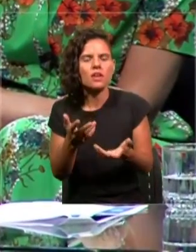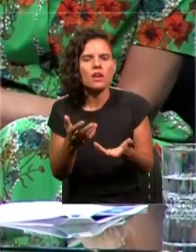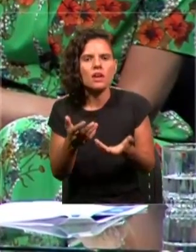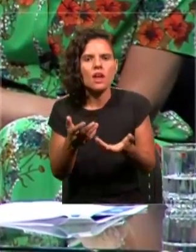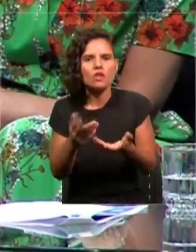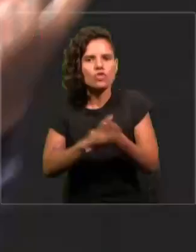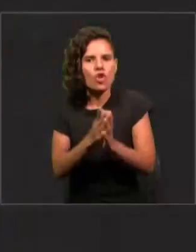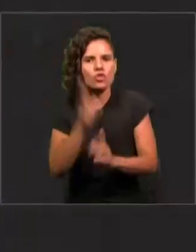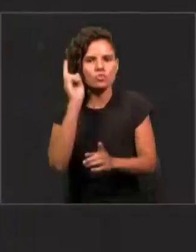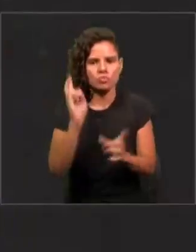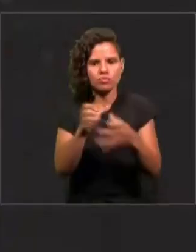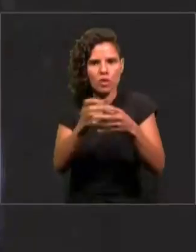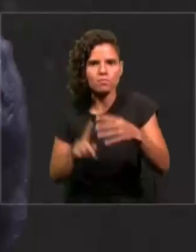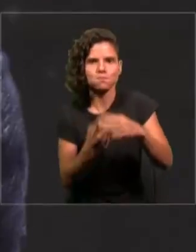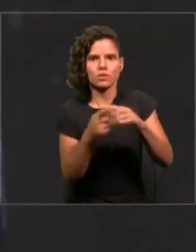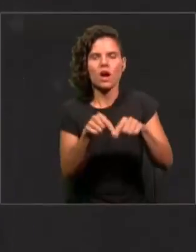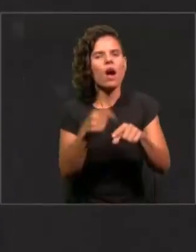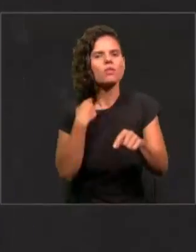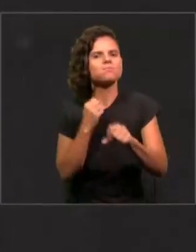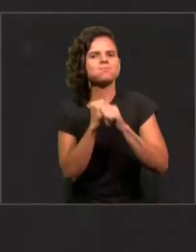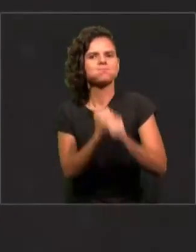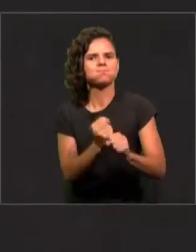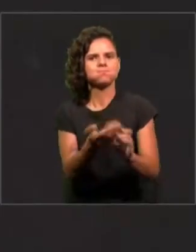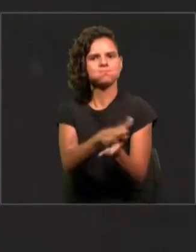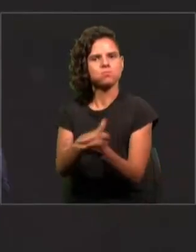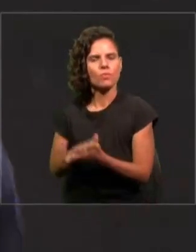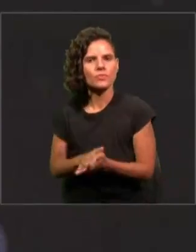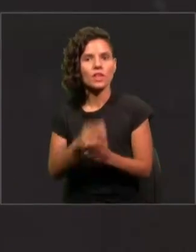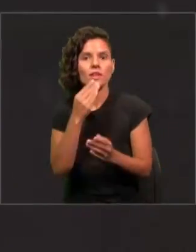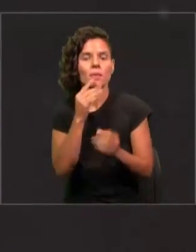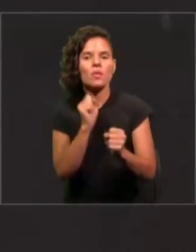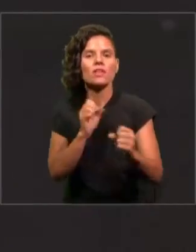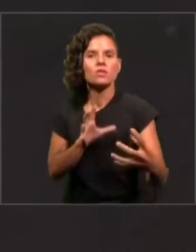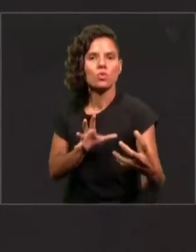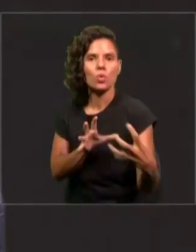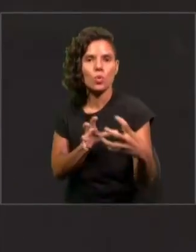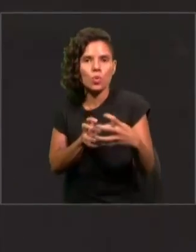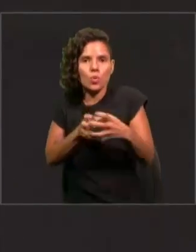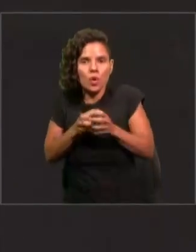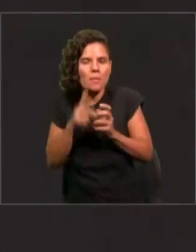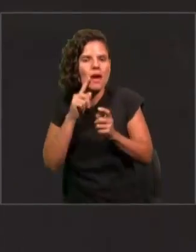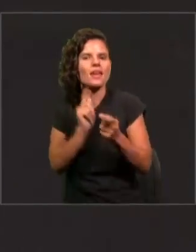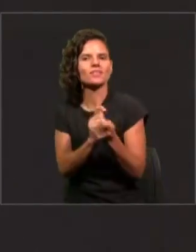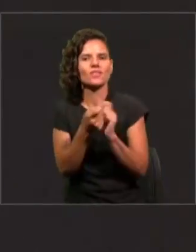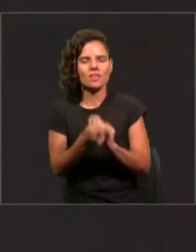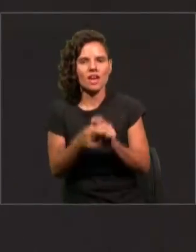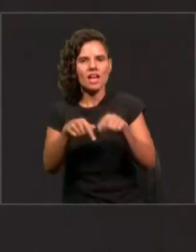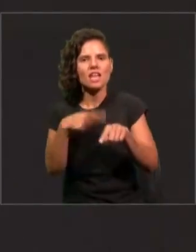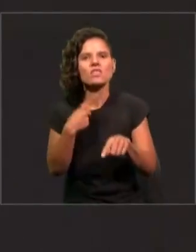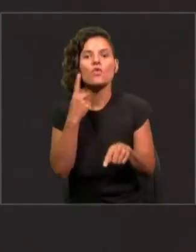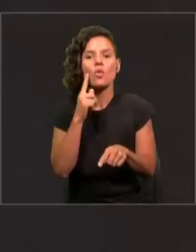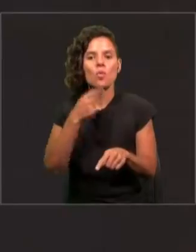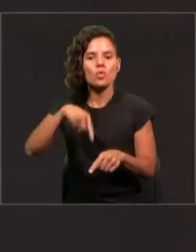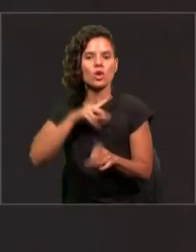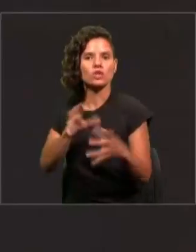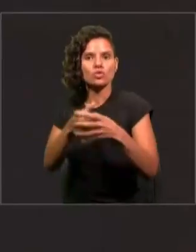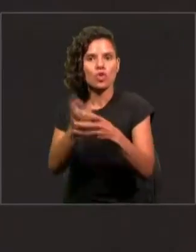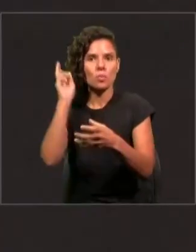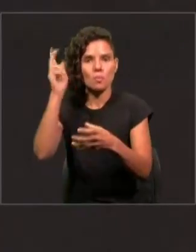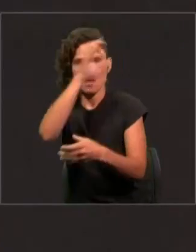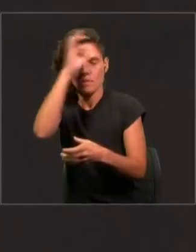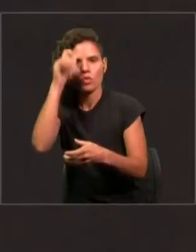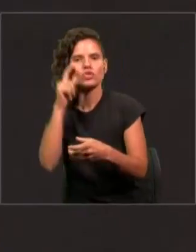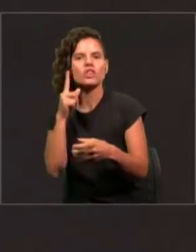también generar reducciones, ¿cierto?, con el objetivo de asimilarlo, ¿no? Y ese fue el concepto que se ocupó sobre nuestra nación, el concepto